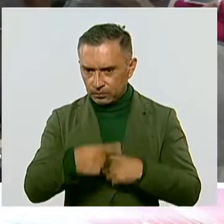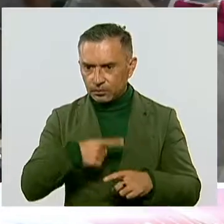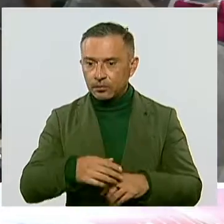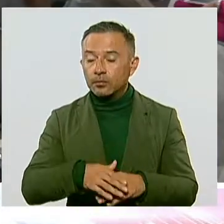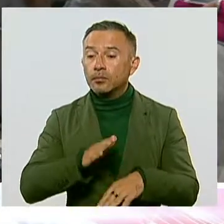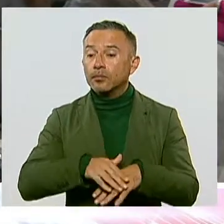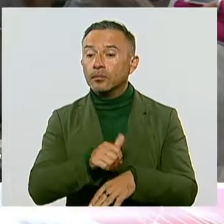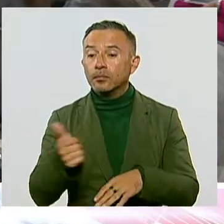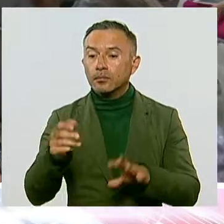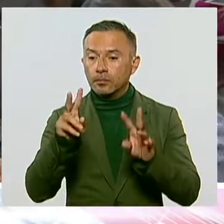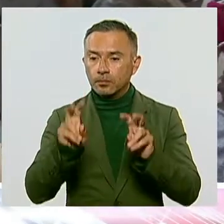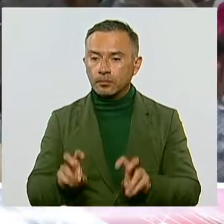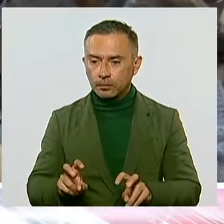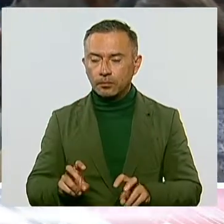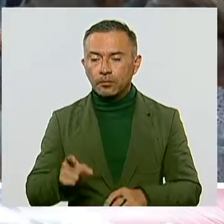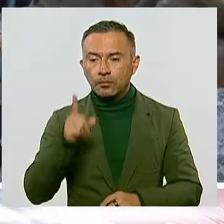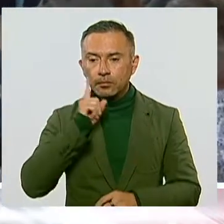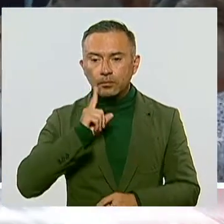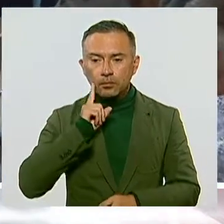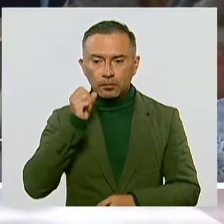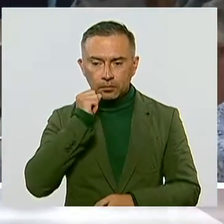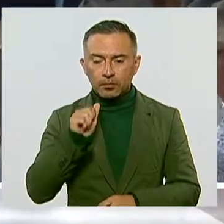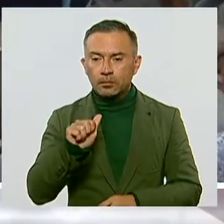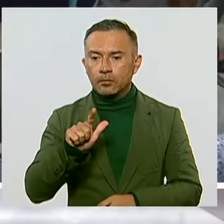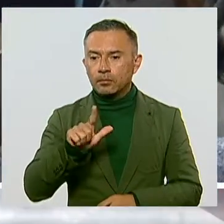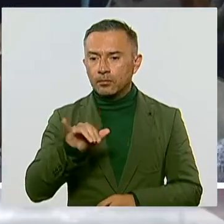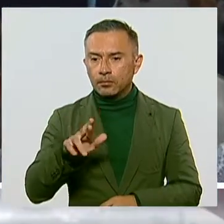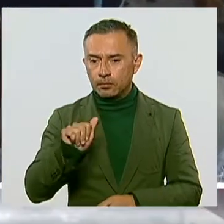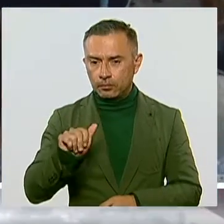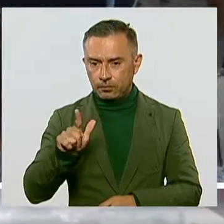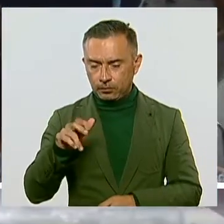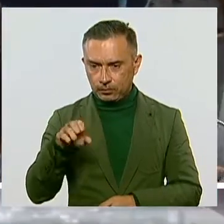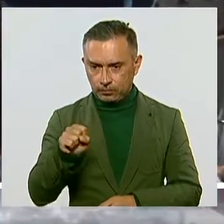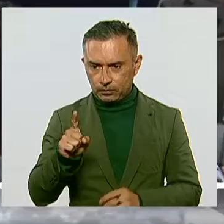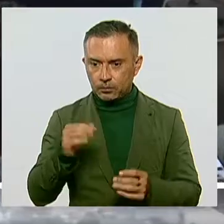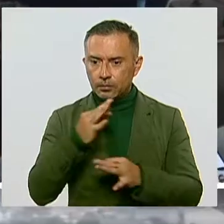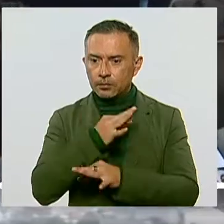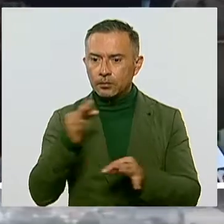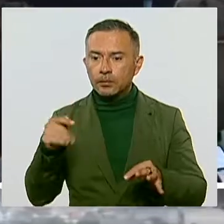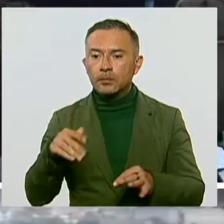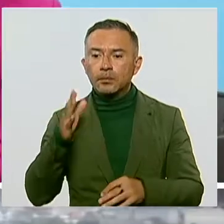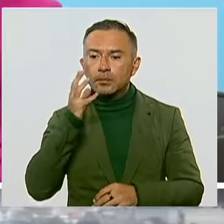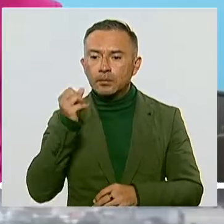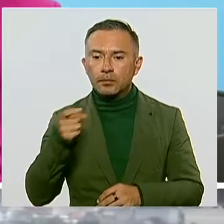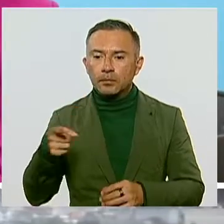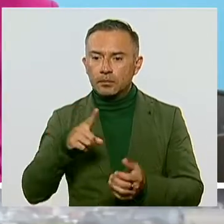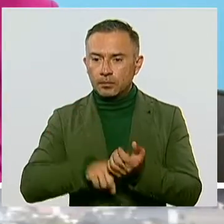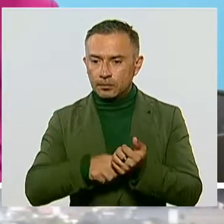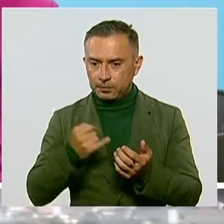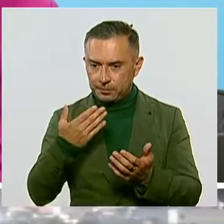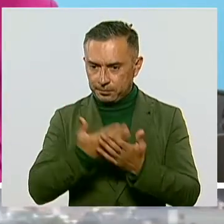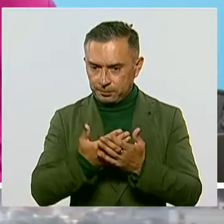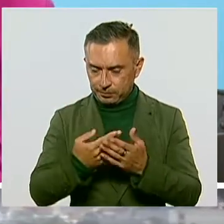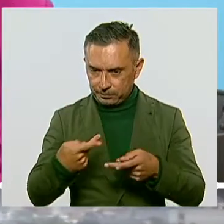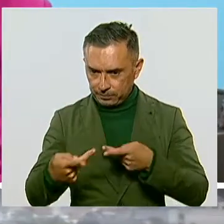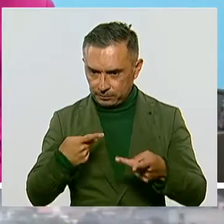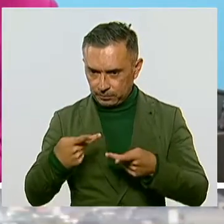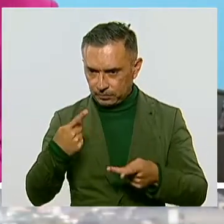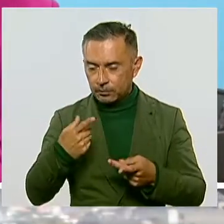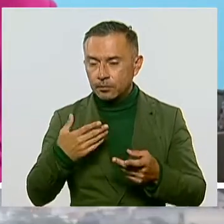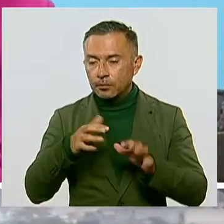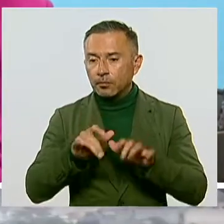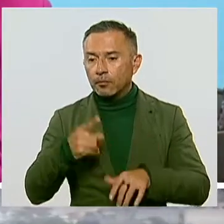Vamos a otros temas, y es que la senadora Alejandra Lagunes dio a conocer que en el Senado se trabaja en una iniciativa para regular